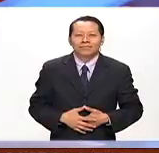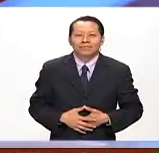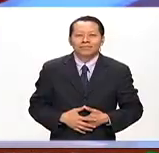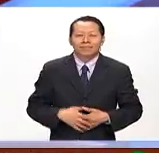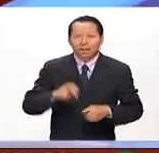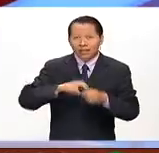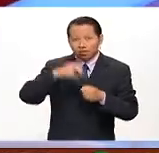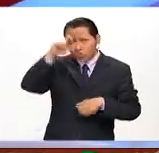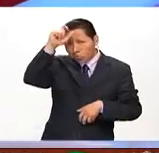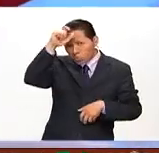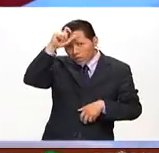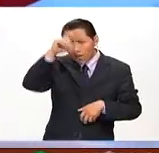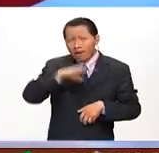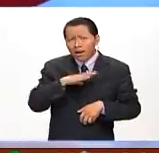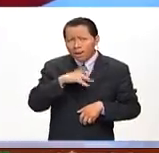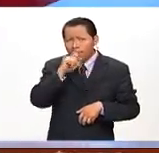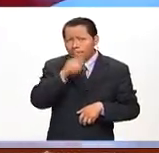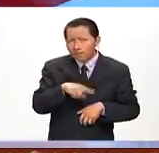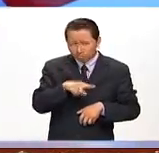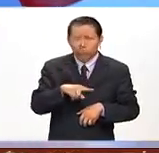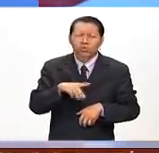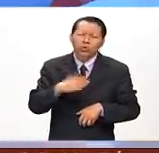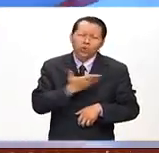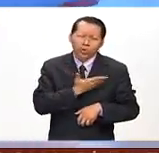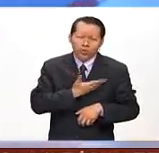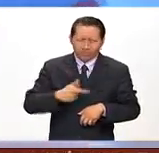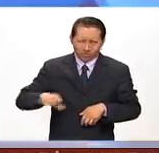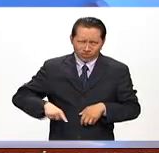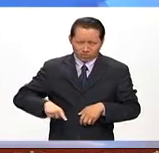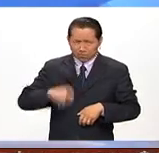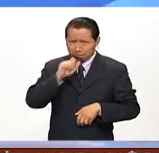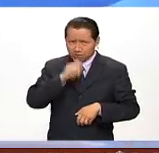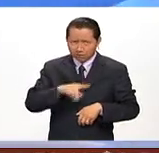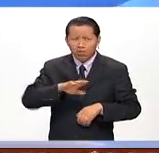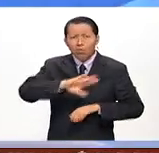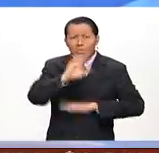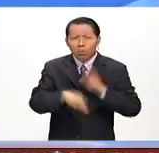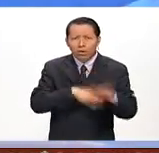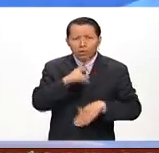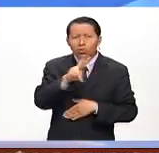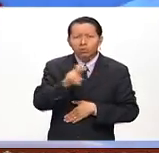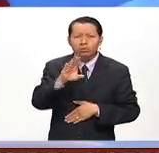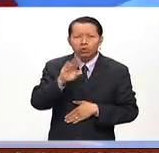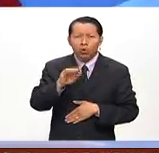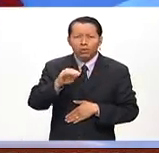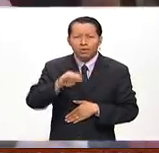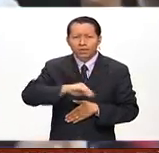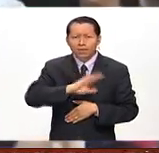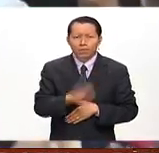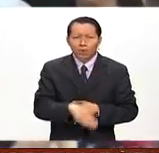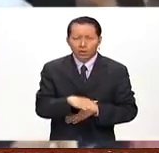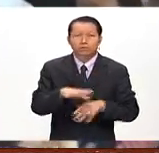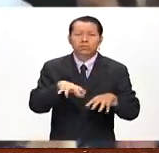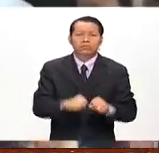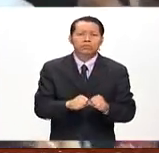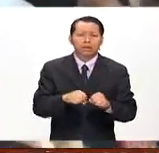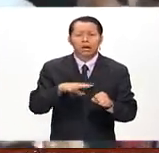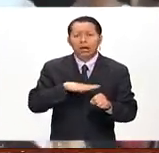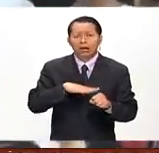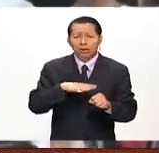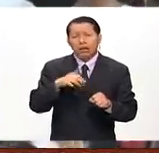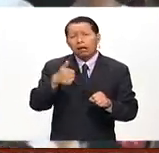En Turquía, el gobierno de Recep Tayyip Erdogan confirmó que la cifra de muertos es de 290, mientras que los detenidos suman más